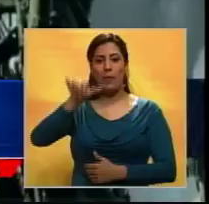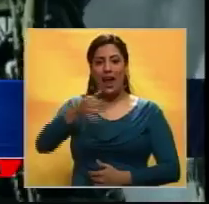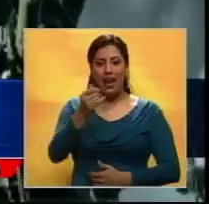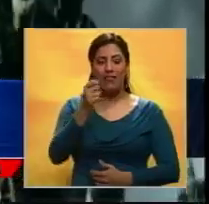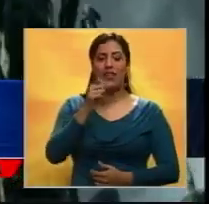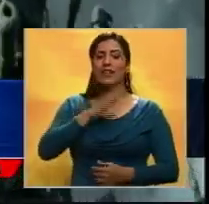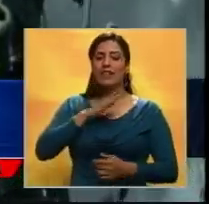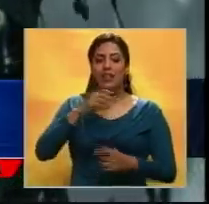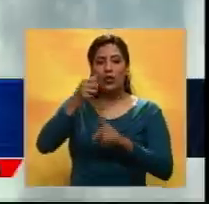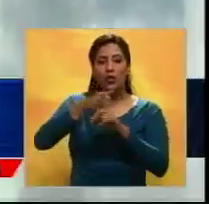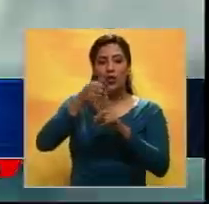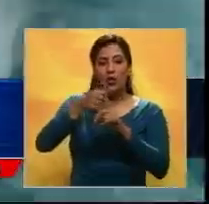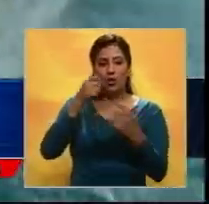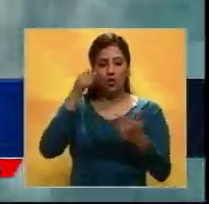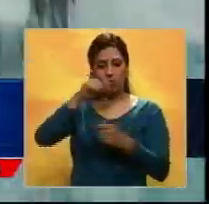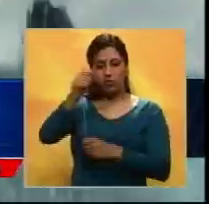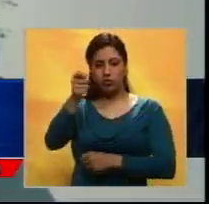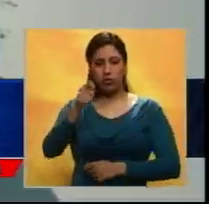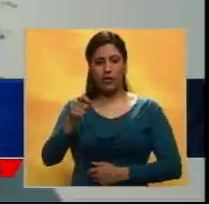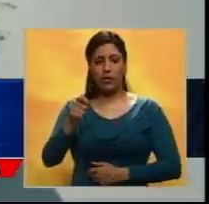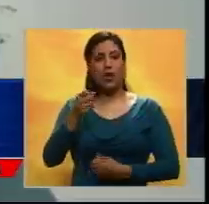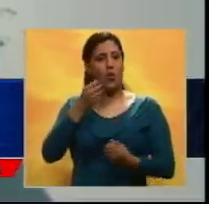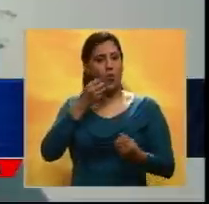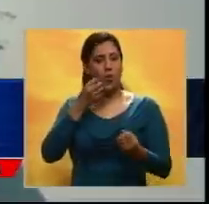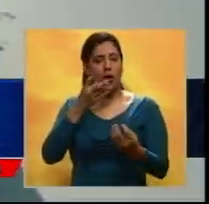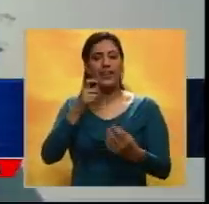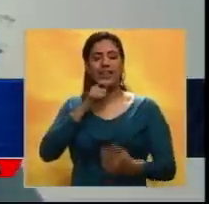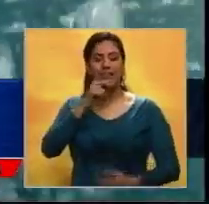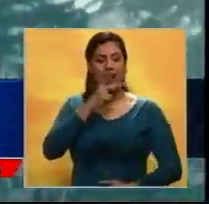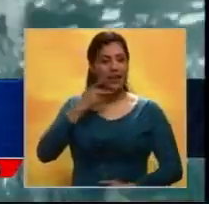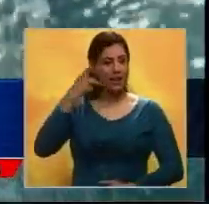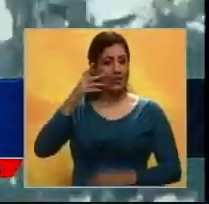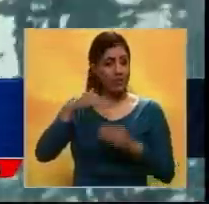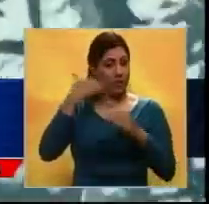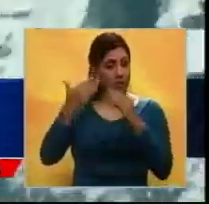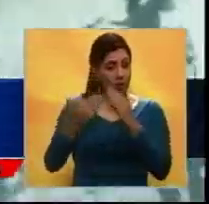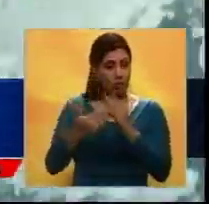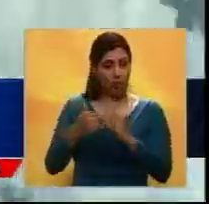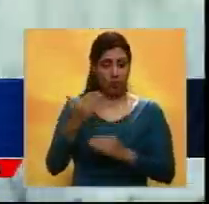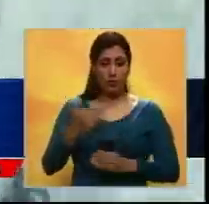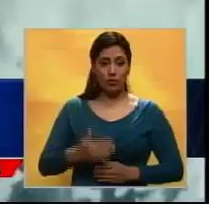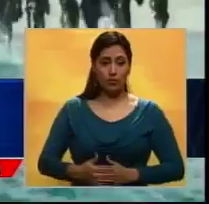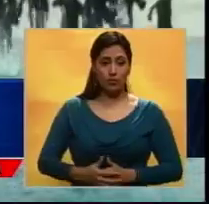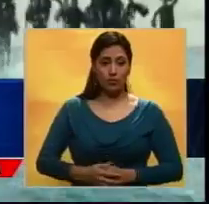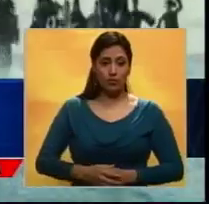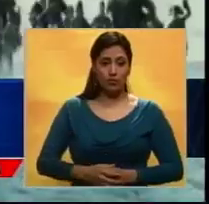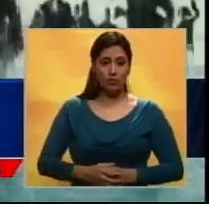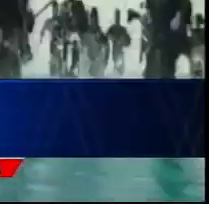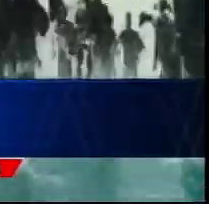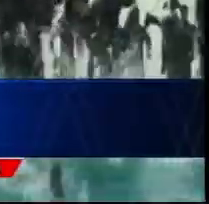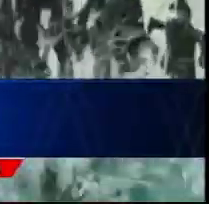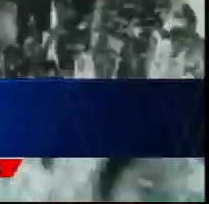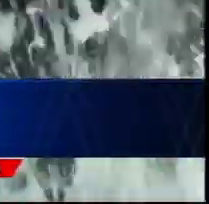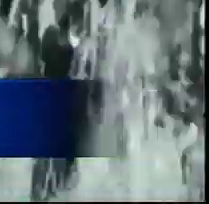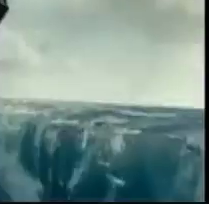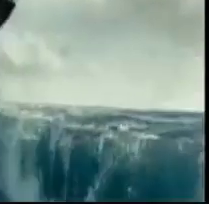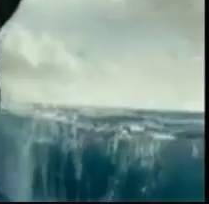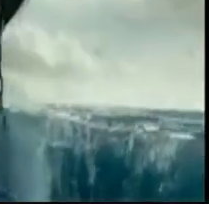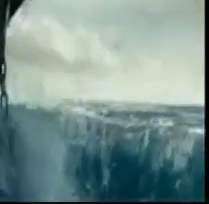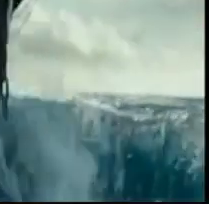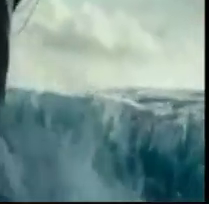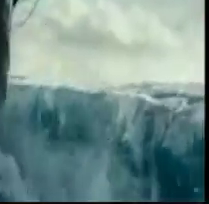Bardem se enfrenta a Johnny Depp. Los detalles con Carieles Cuadros en Estrenos y Estrellas.